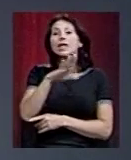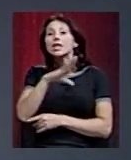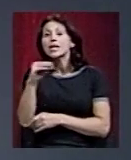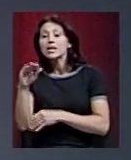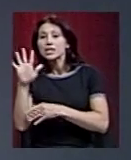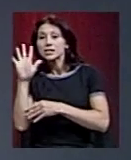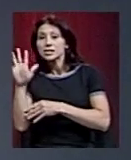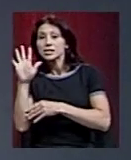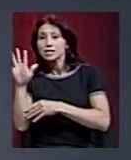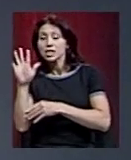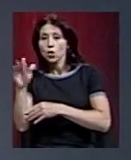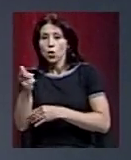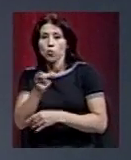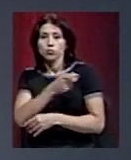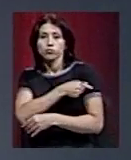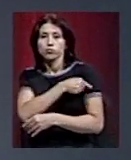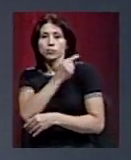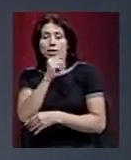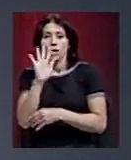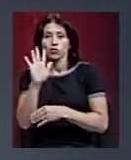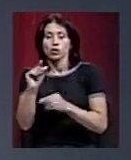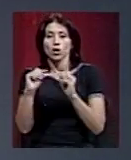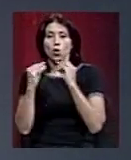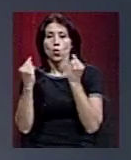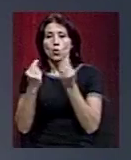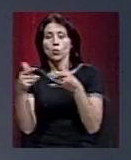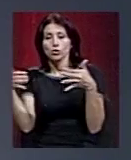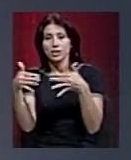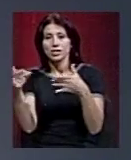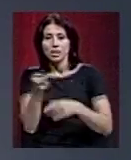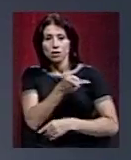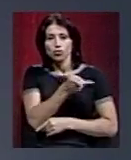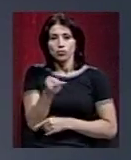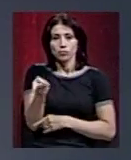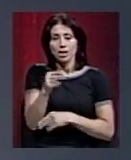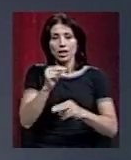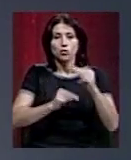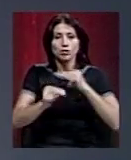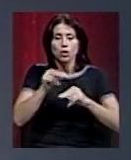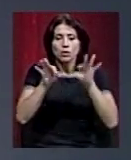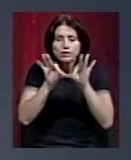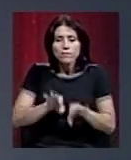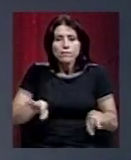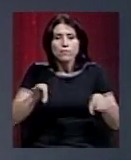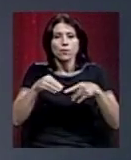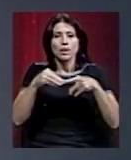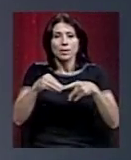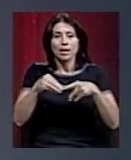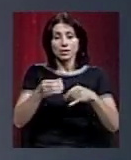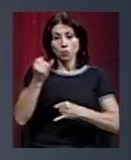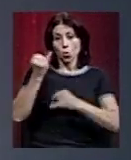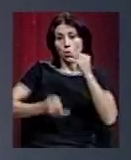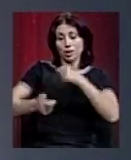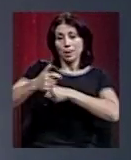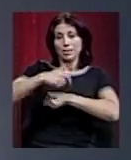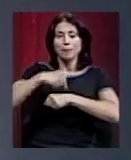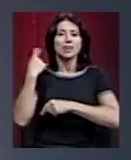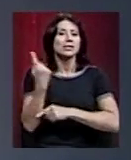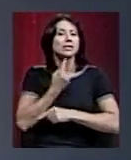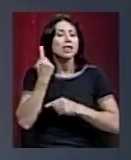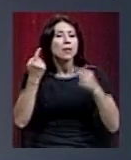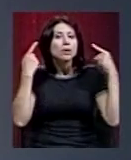grupos guerrilleros. Esos eran los negociadores fundamentales. En la última etapa se concibió, siempre